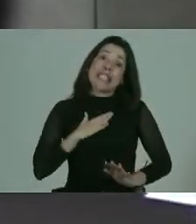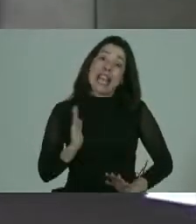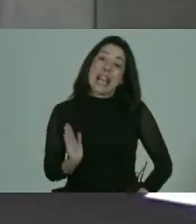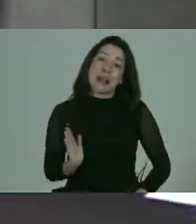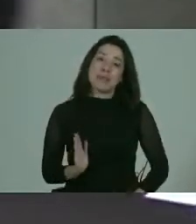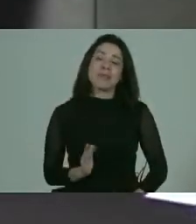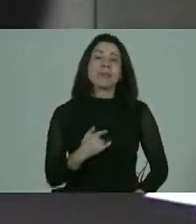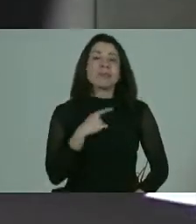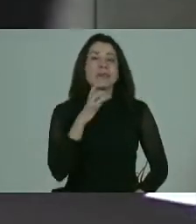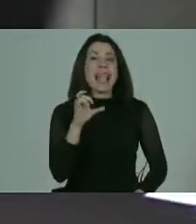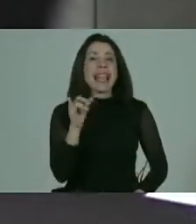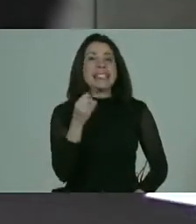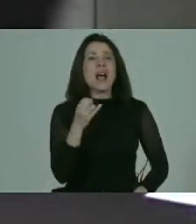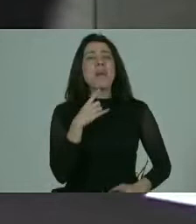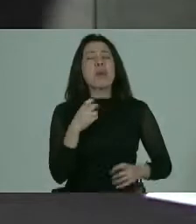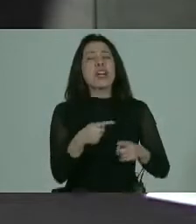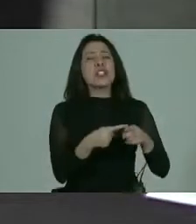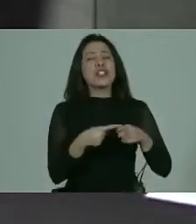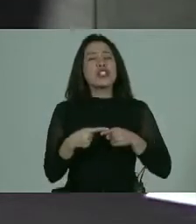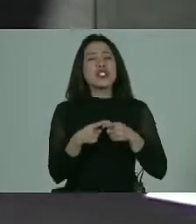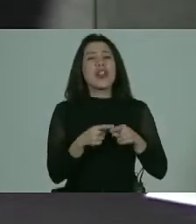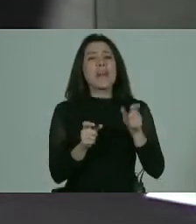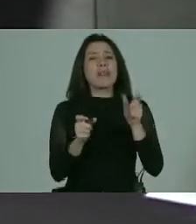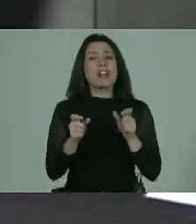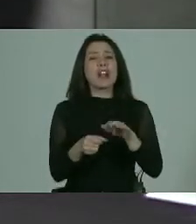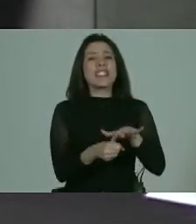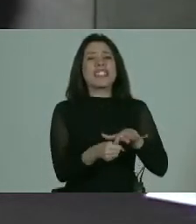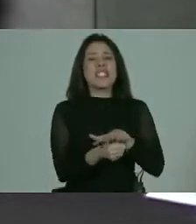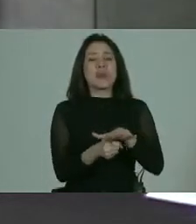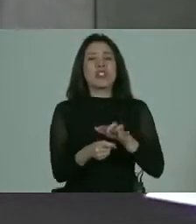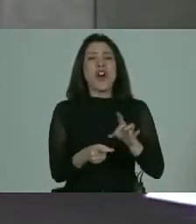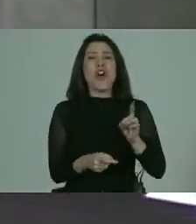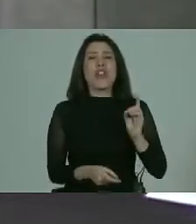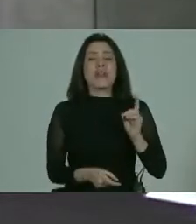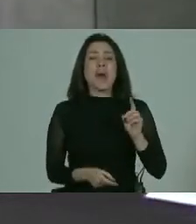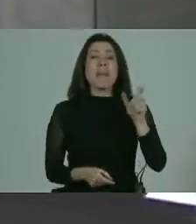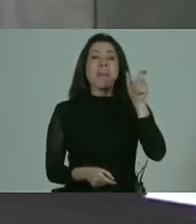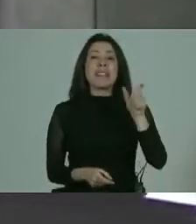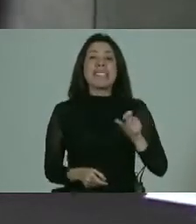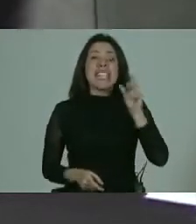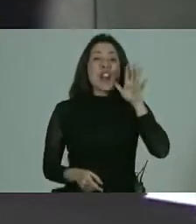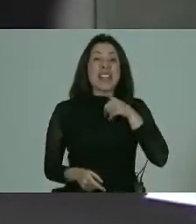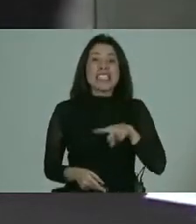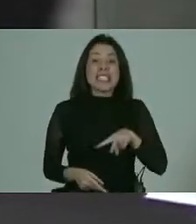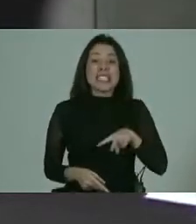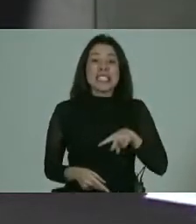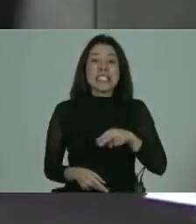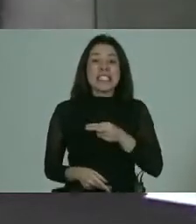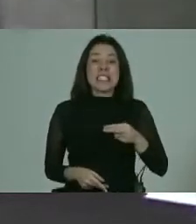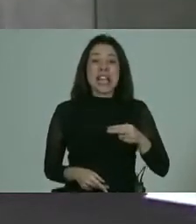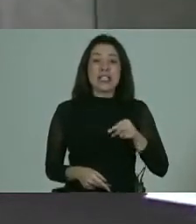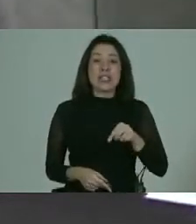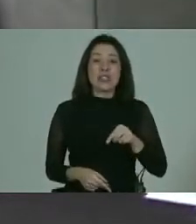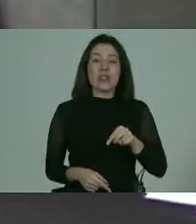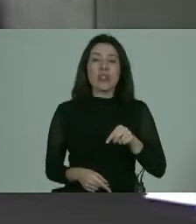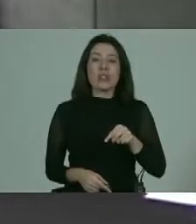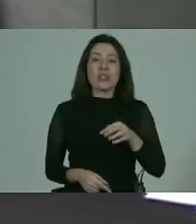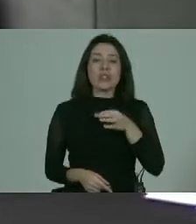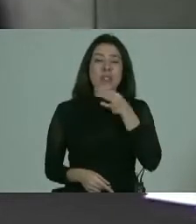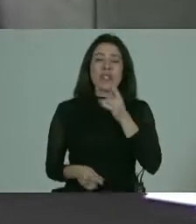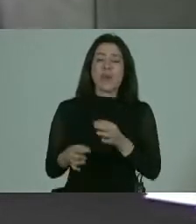elisa porque la sociedad de las personas en situación de discapacidad como seres asexuados y demás se coloca en tela de juicio